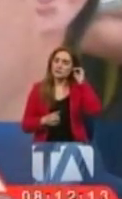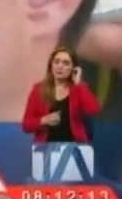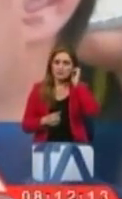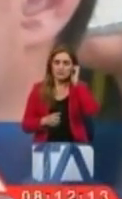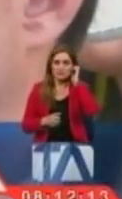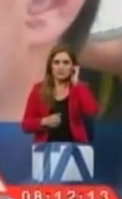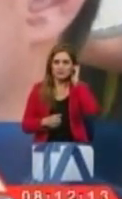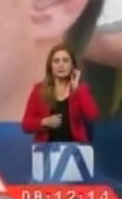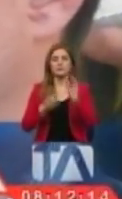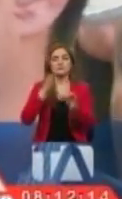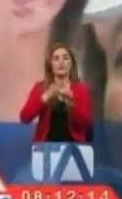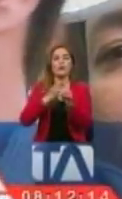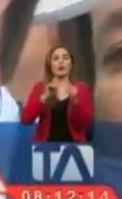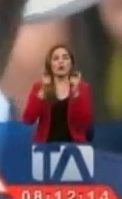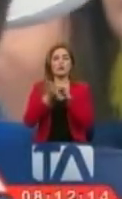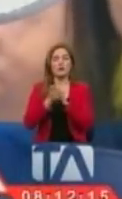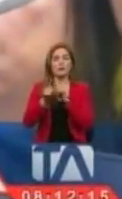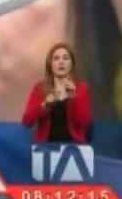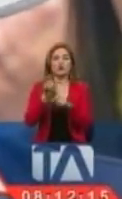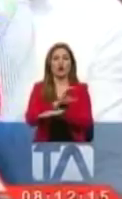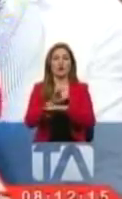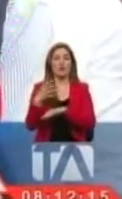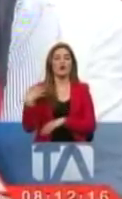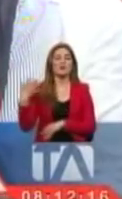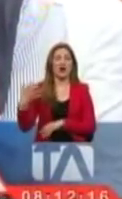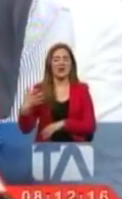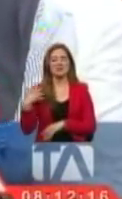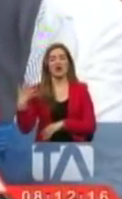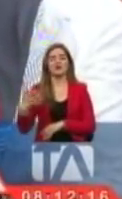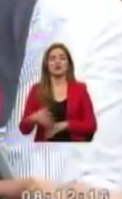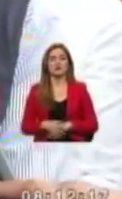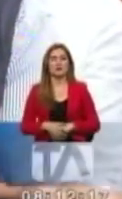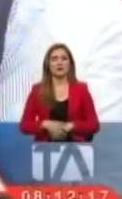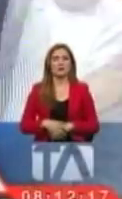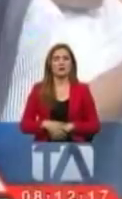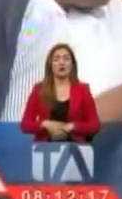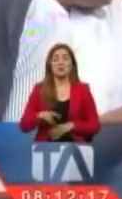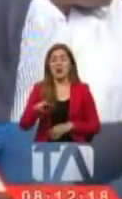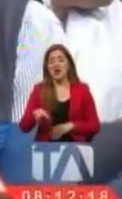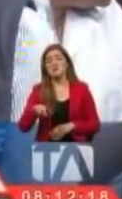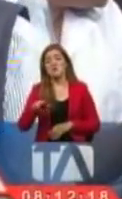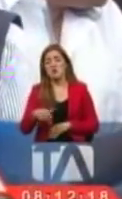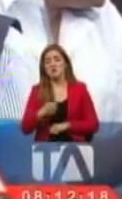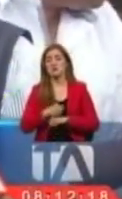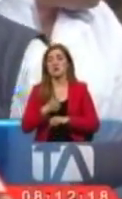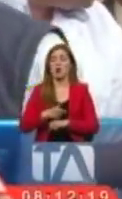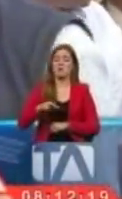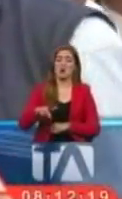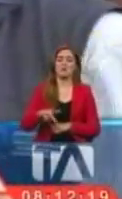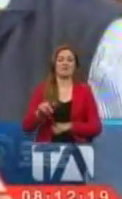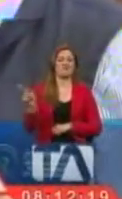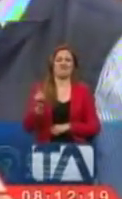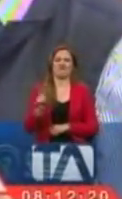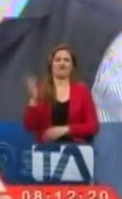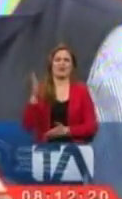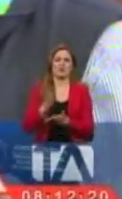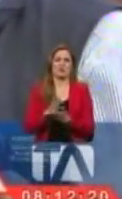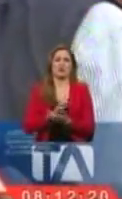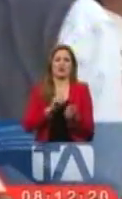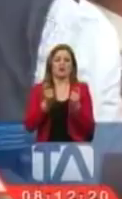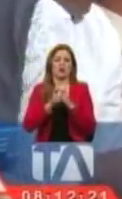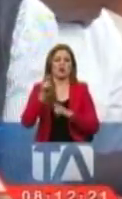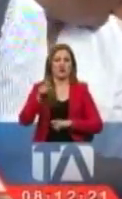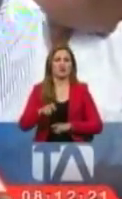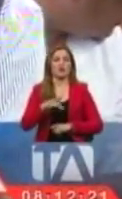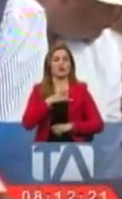miras de un cambio tras las múltiples quejas del sector ya basta de hacer lo mismo para poder tener un cambio algo que nos